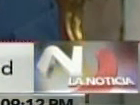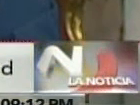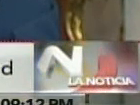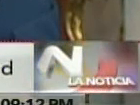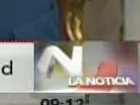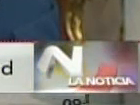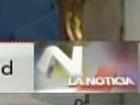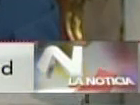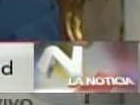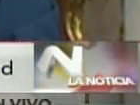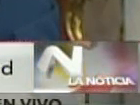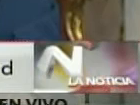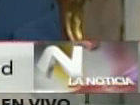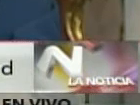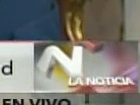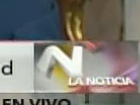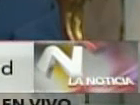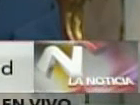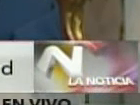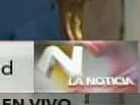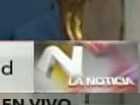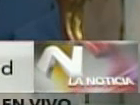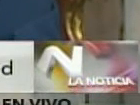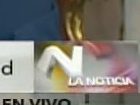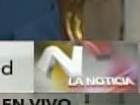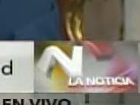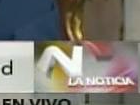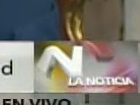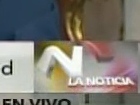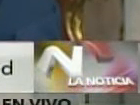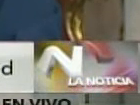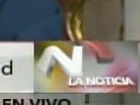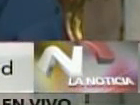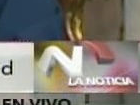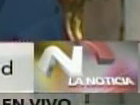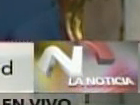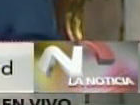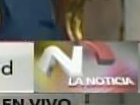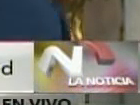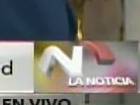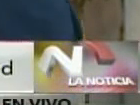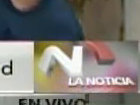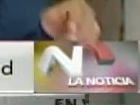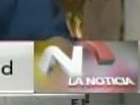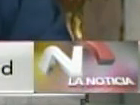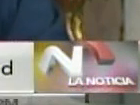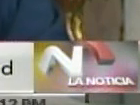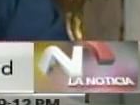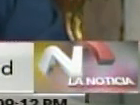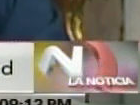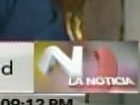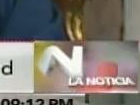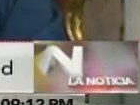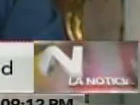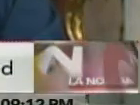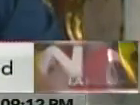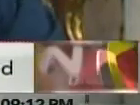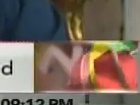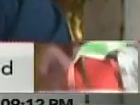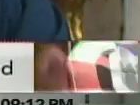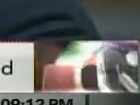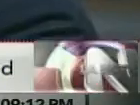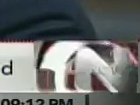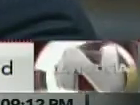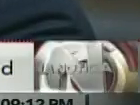Y vamos a inaugurar una planta de tubos, Pérez Abad, Eulogio del Pino,